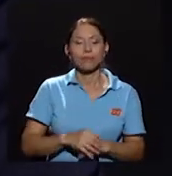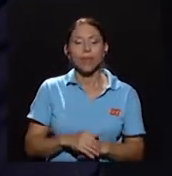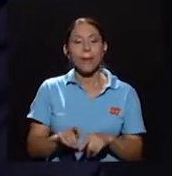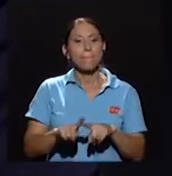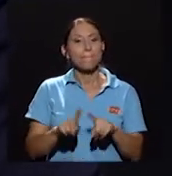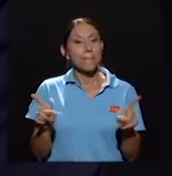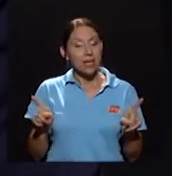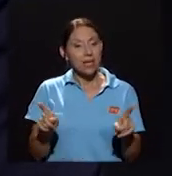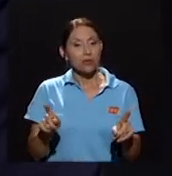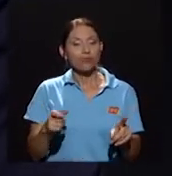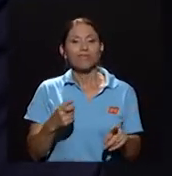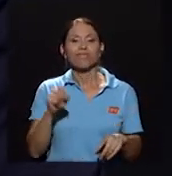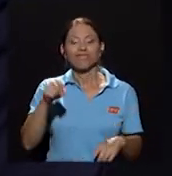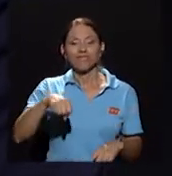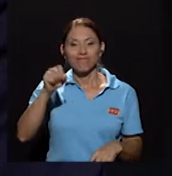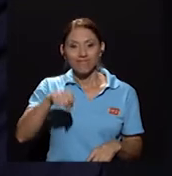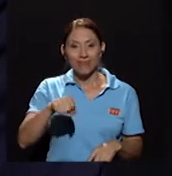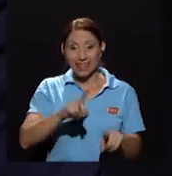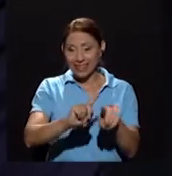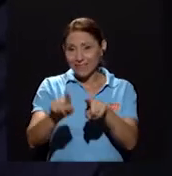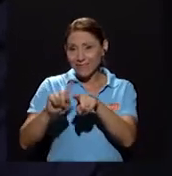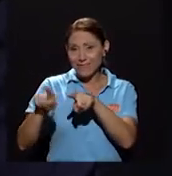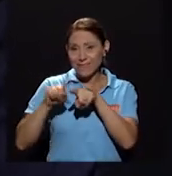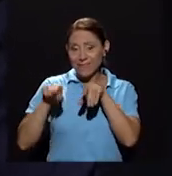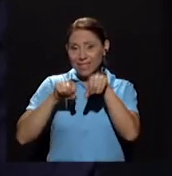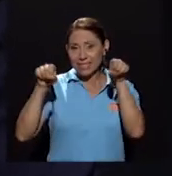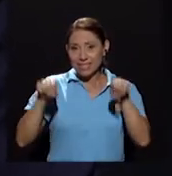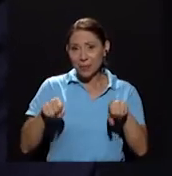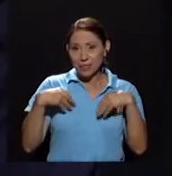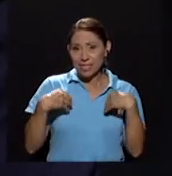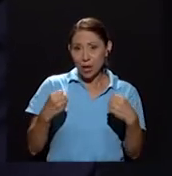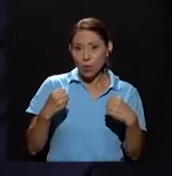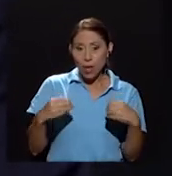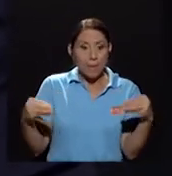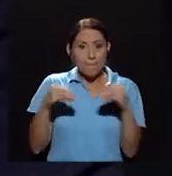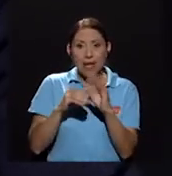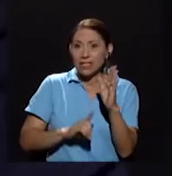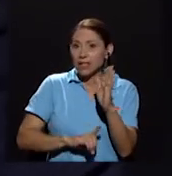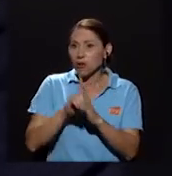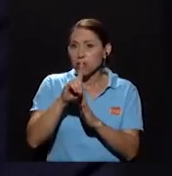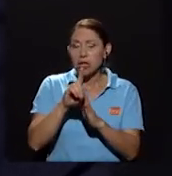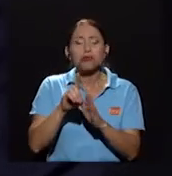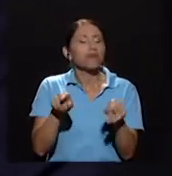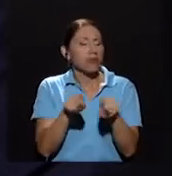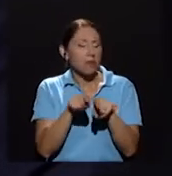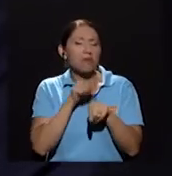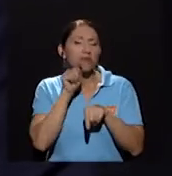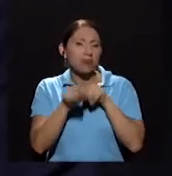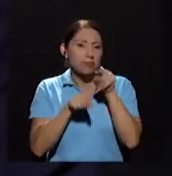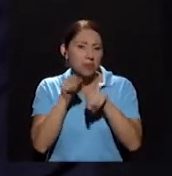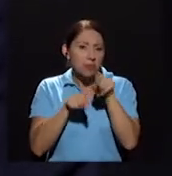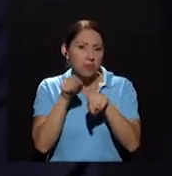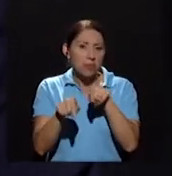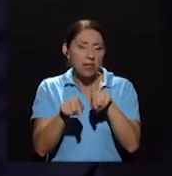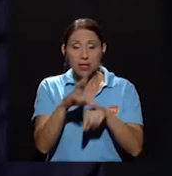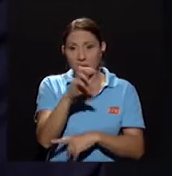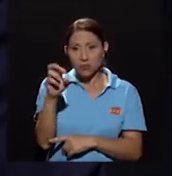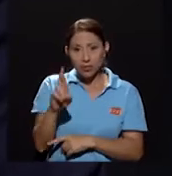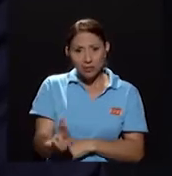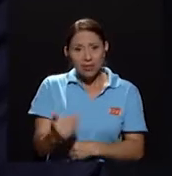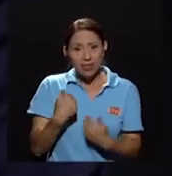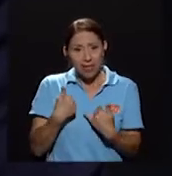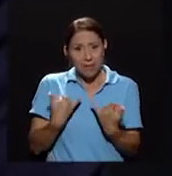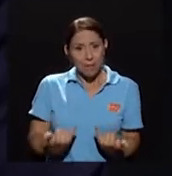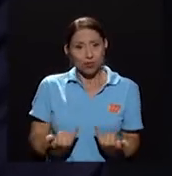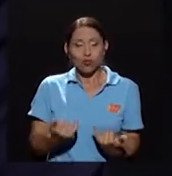efectivamente los sistemas de salud inclusive los más desarrollados no se salvan de las críticas en costa rica las tenemos son reales